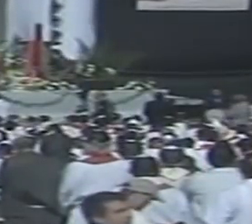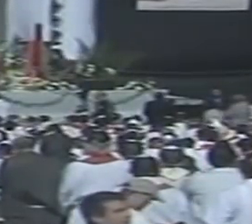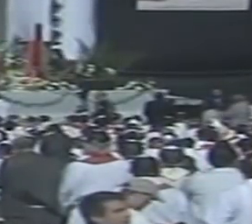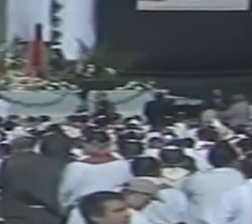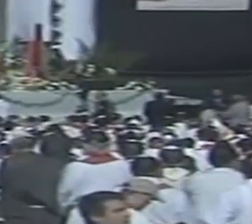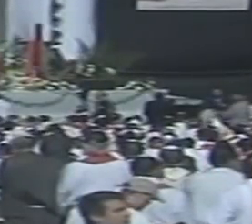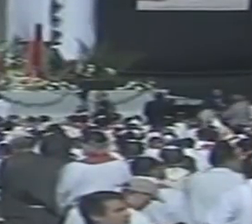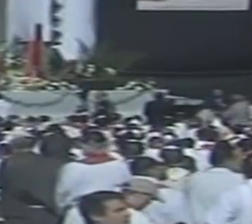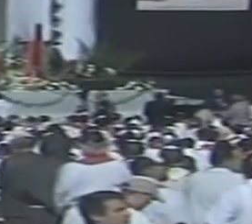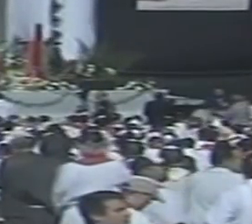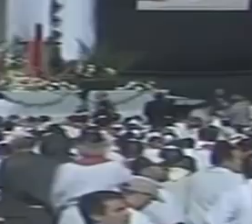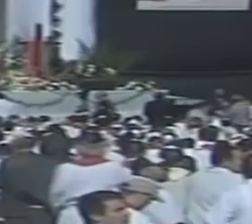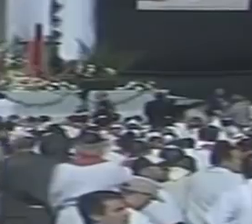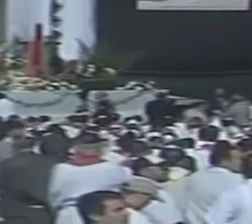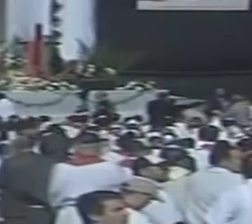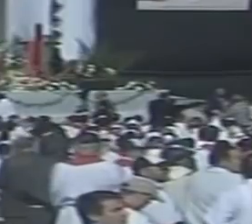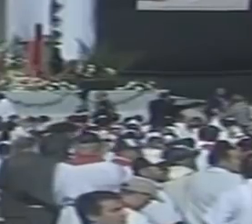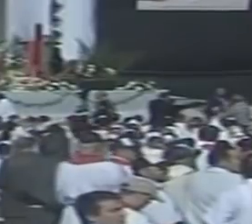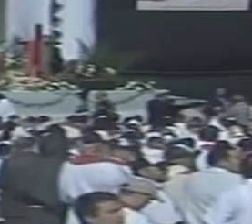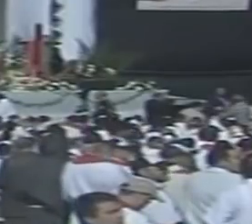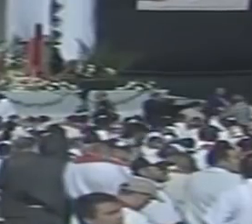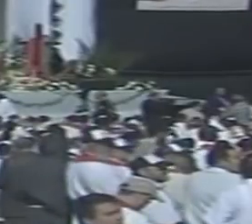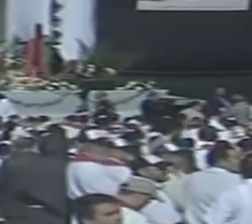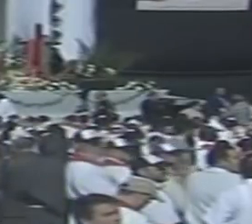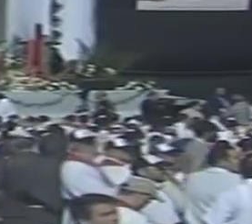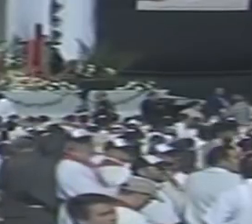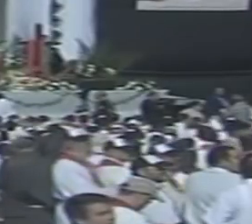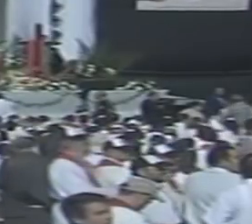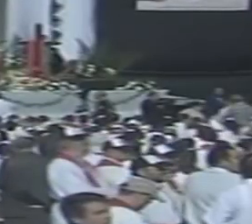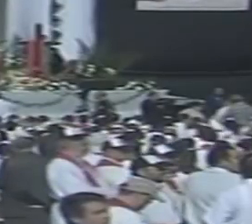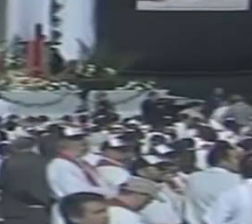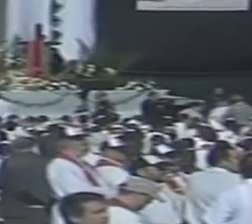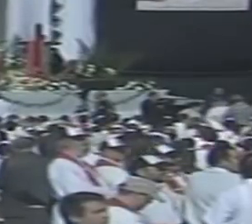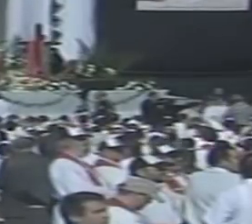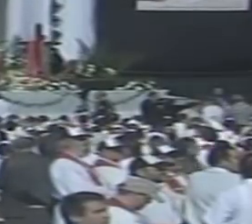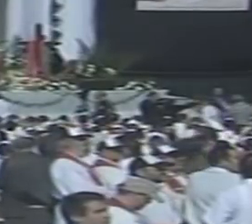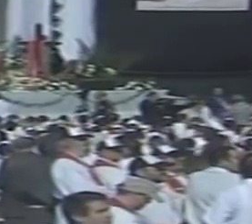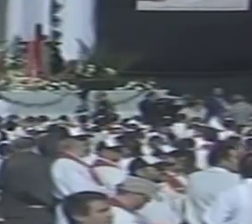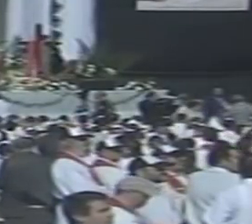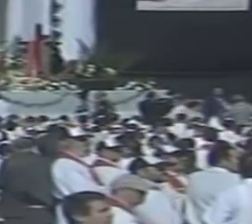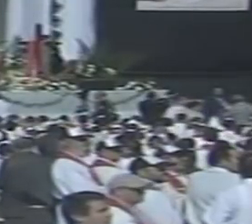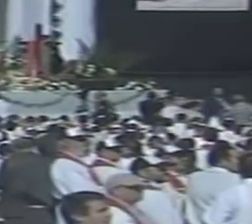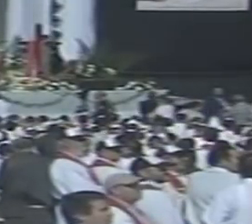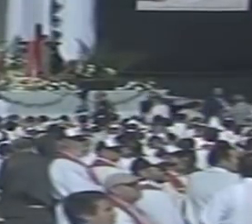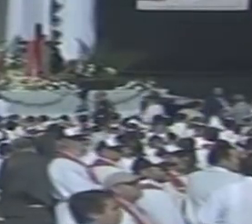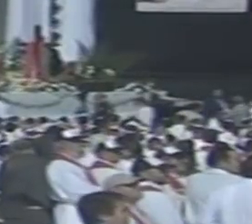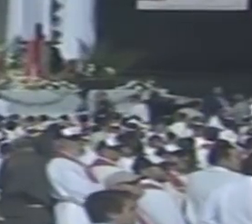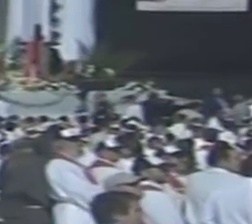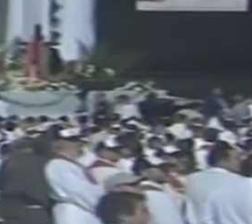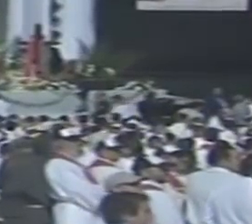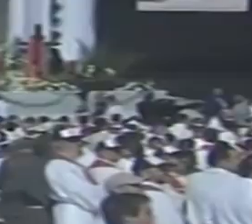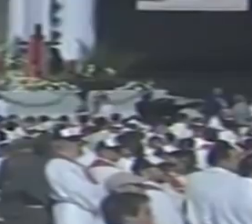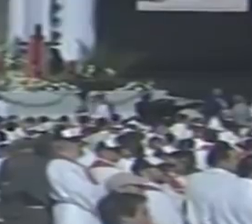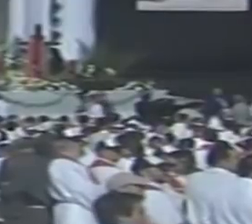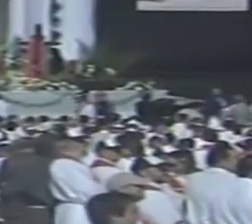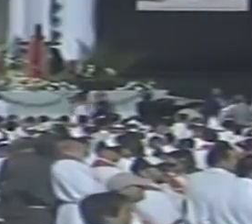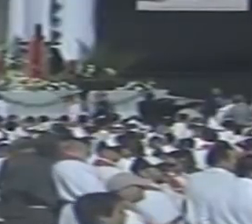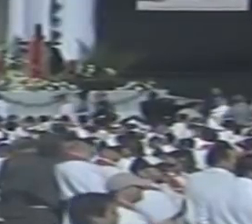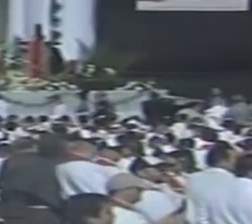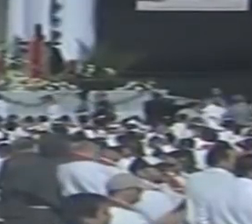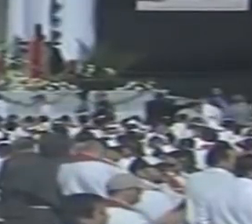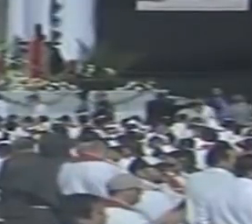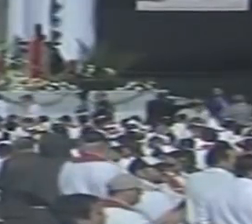Hermanos, a ejemplo de nuestros mártires, seamos también transformadores de nuestra sociedad. Nuestro alimento alimentados para la